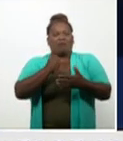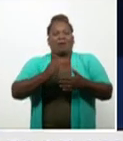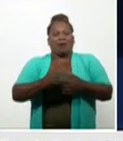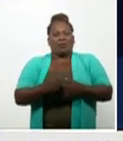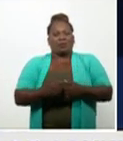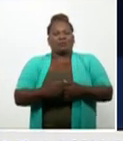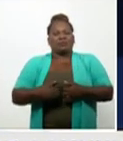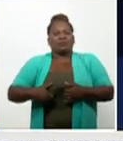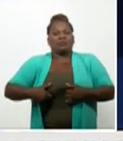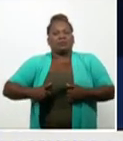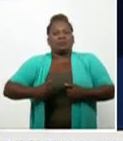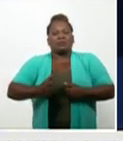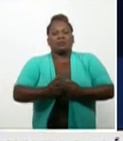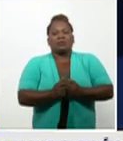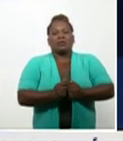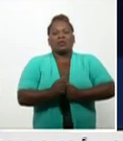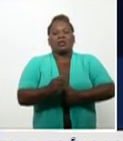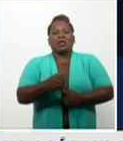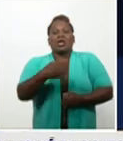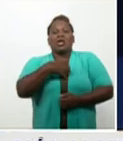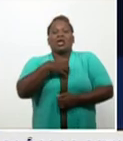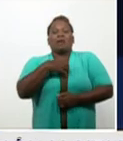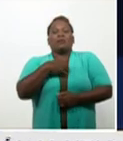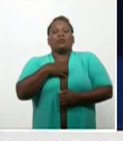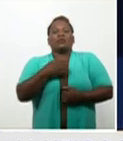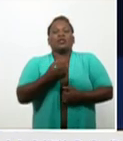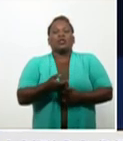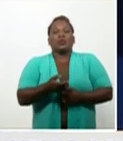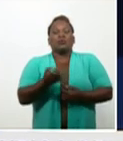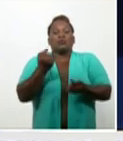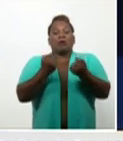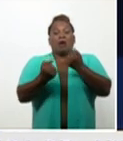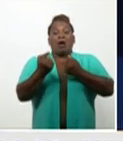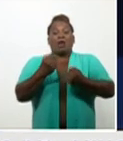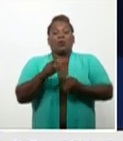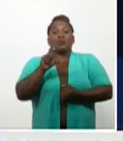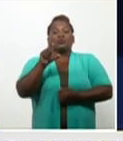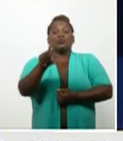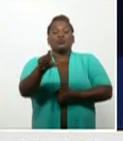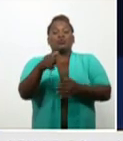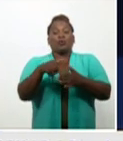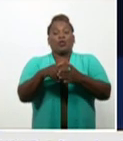que hemos tenido en alguno de los últimos días.